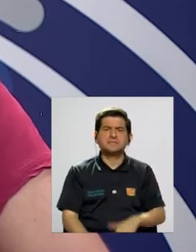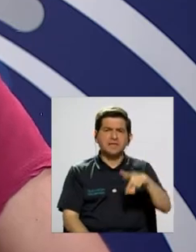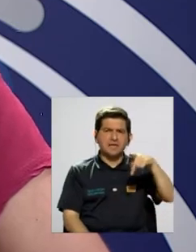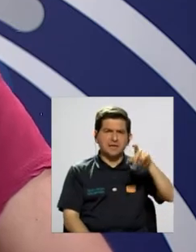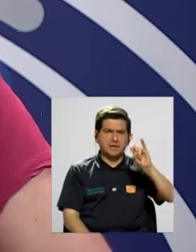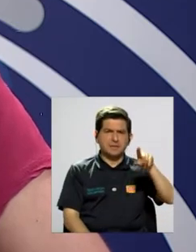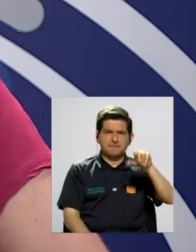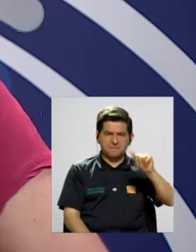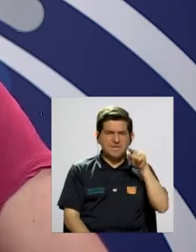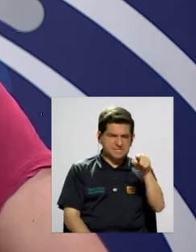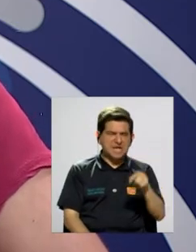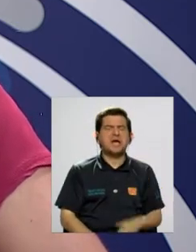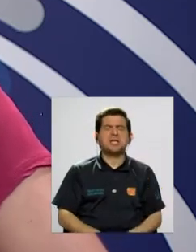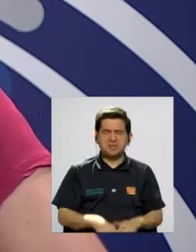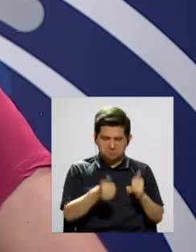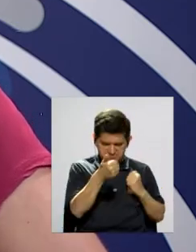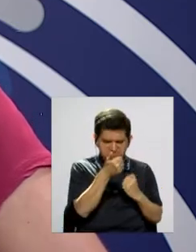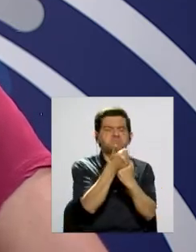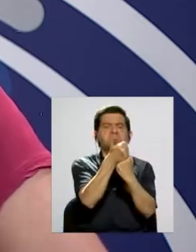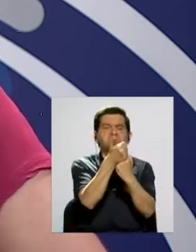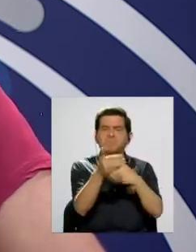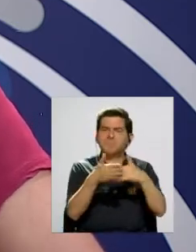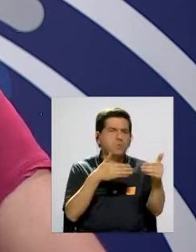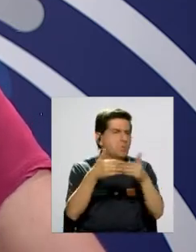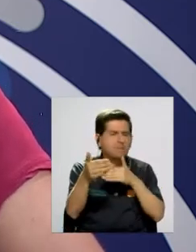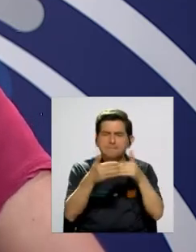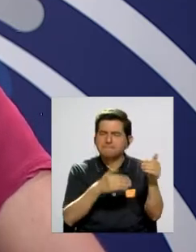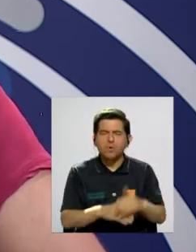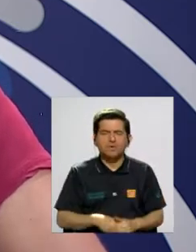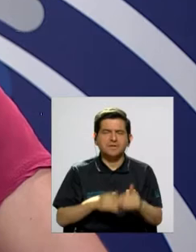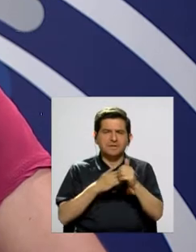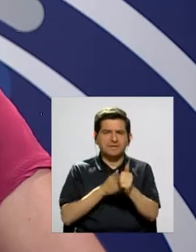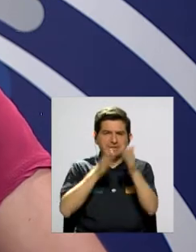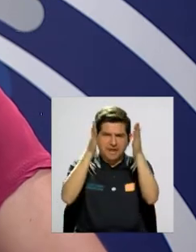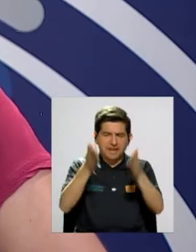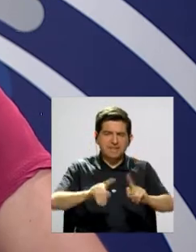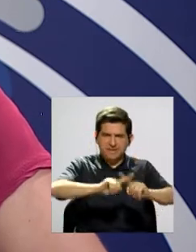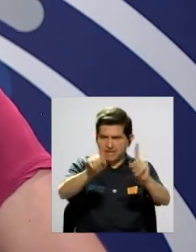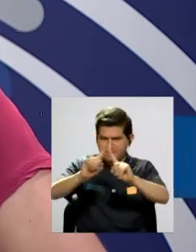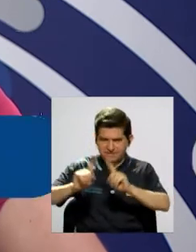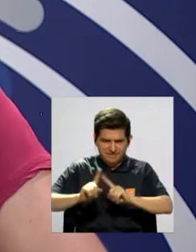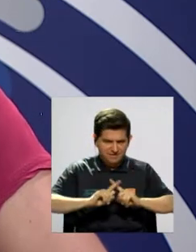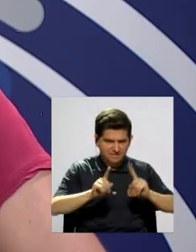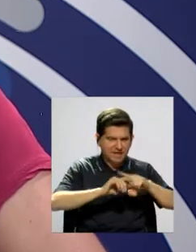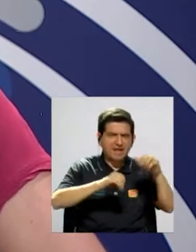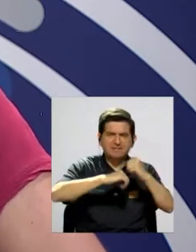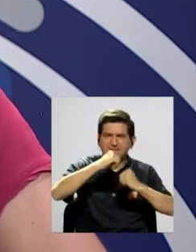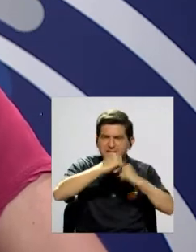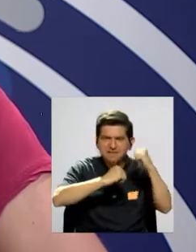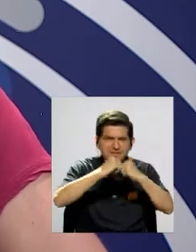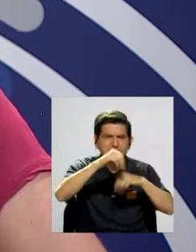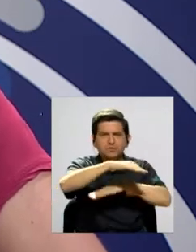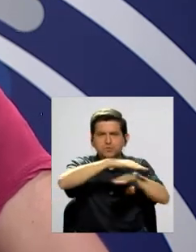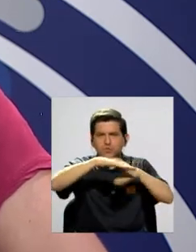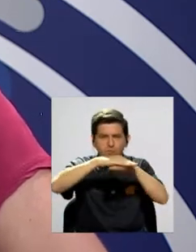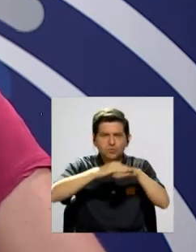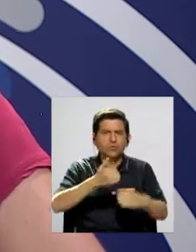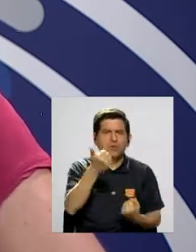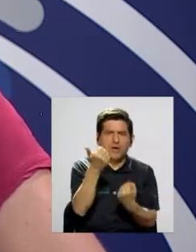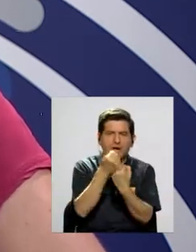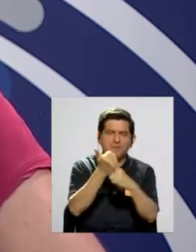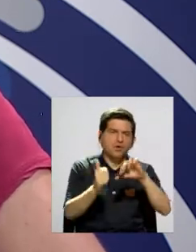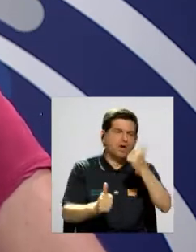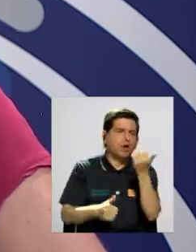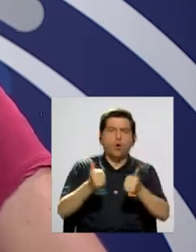ahí, lo sigo a él, independientemente de que los líderes, otros líderes, digamos, estructurales de base, estén apoyando a